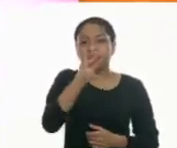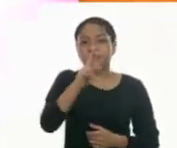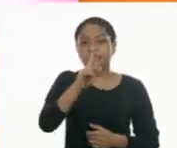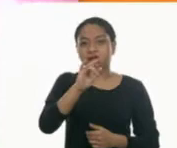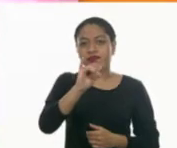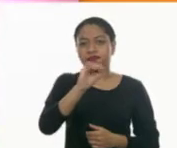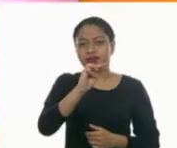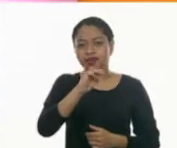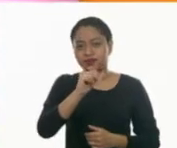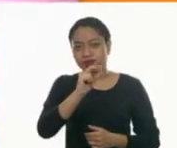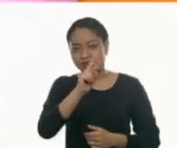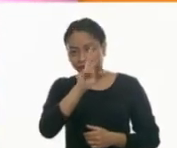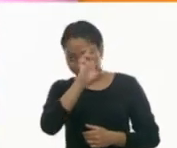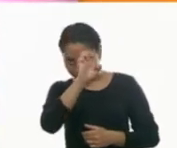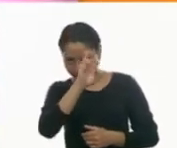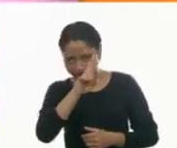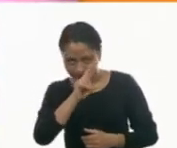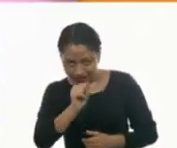Primavera. ¿En dónde va primavera?